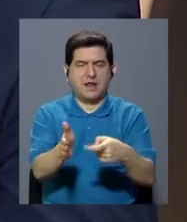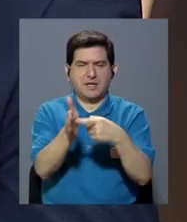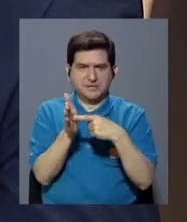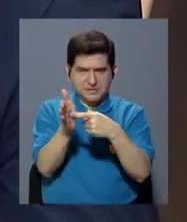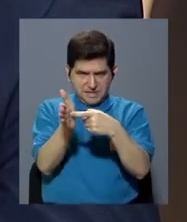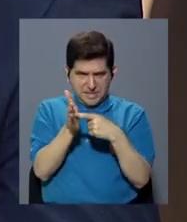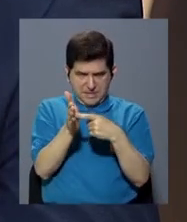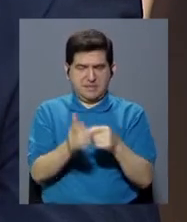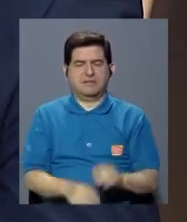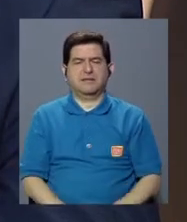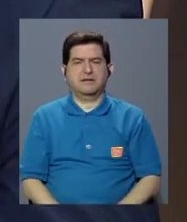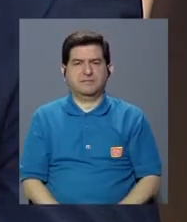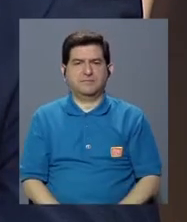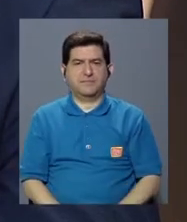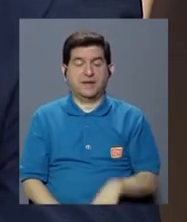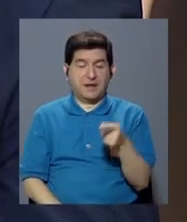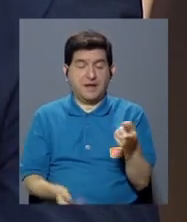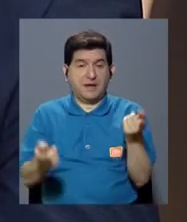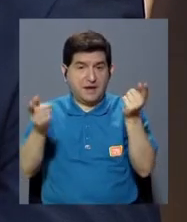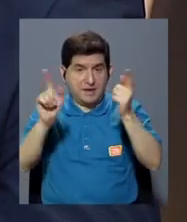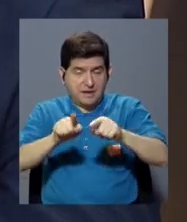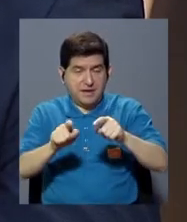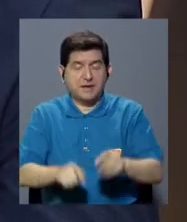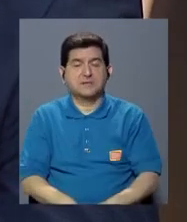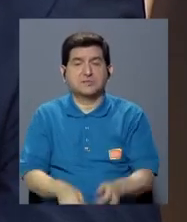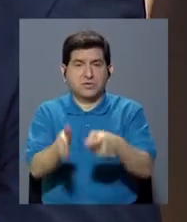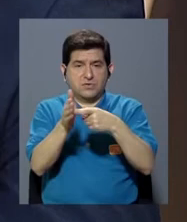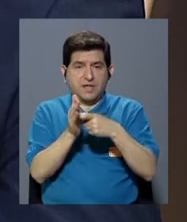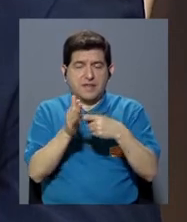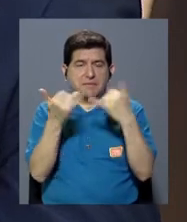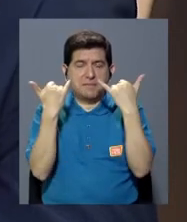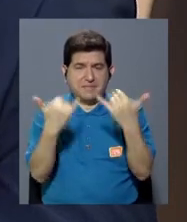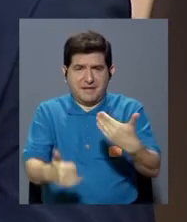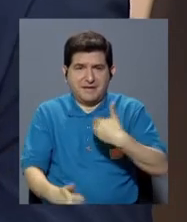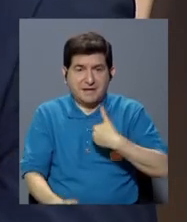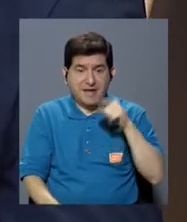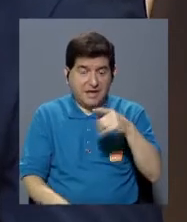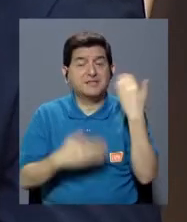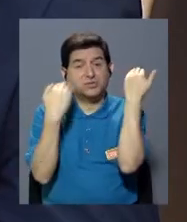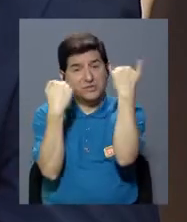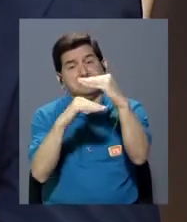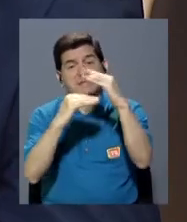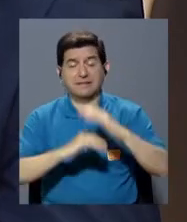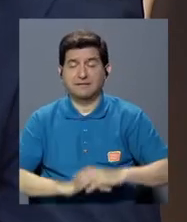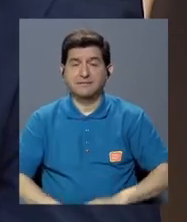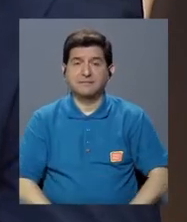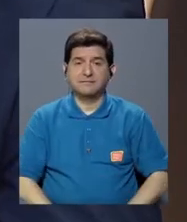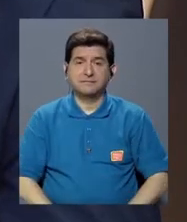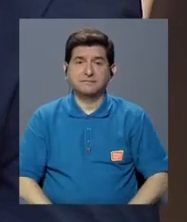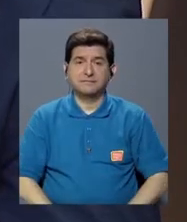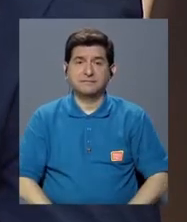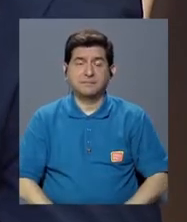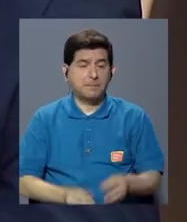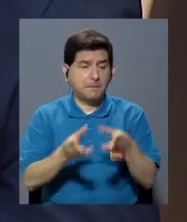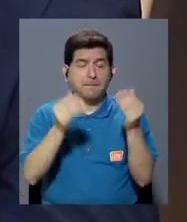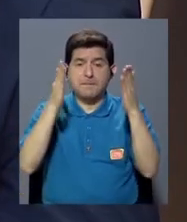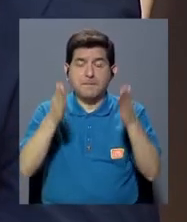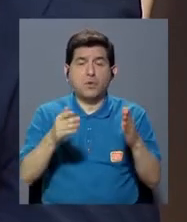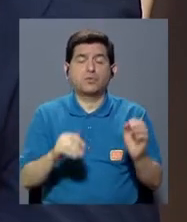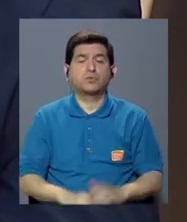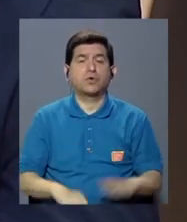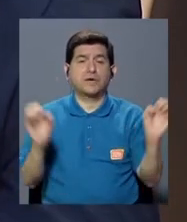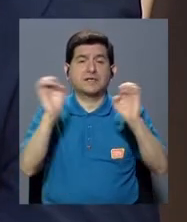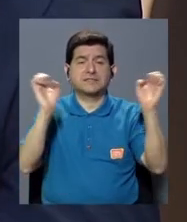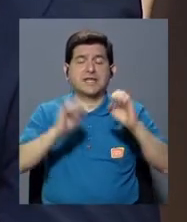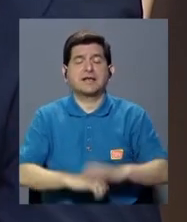de la demanda, de la demanda cautiva. Entonces, eso es una limitante. O sea, los productores